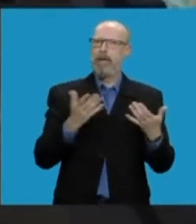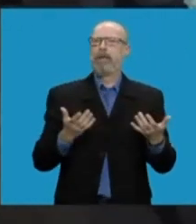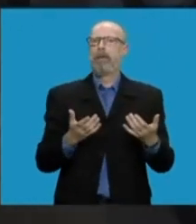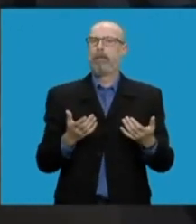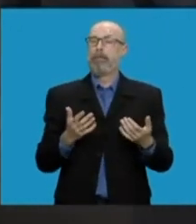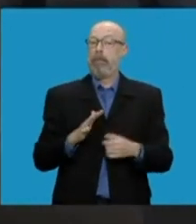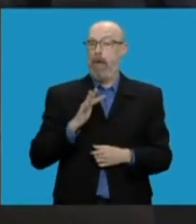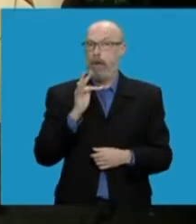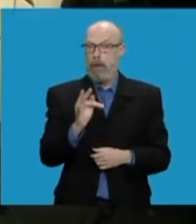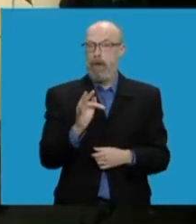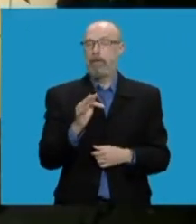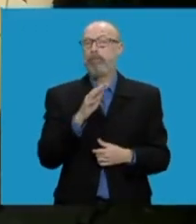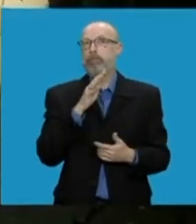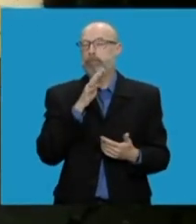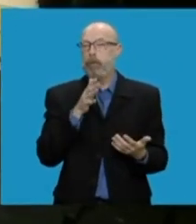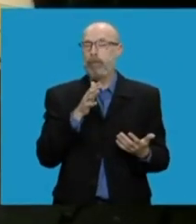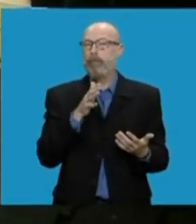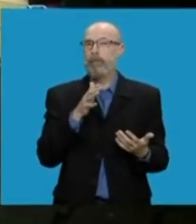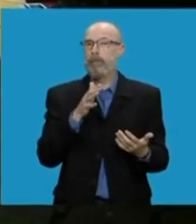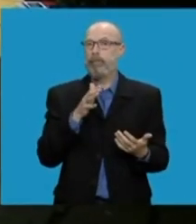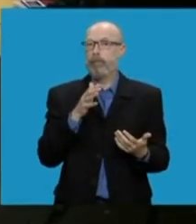además porque tenía